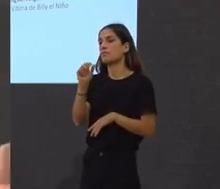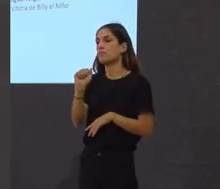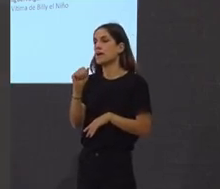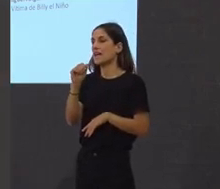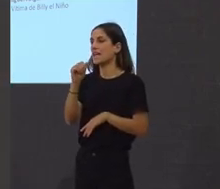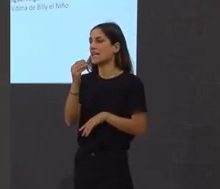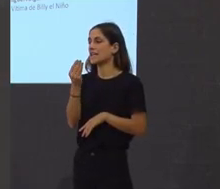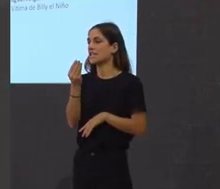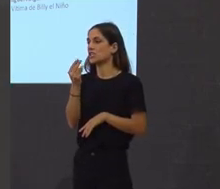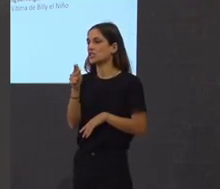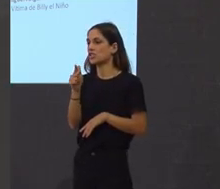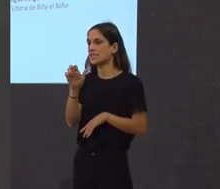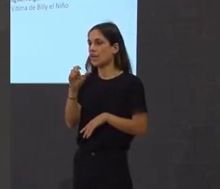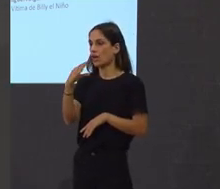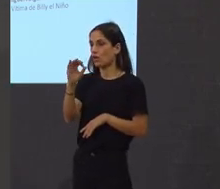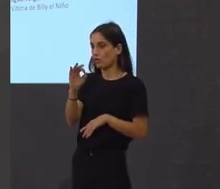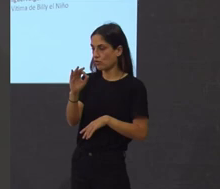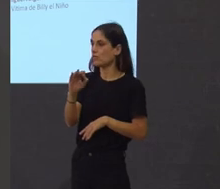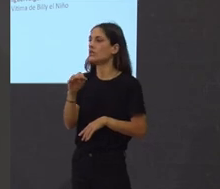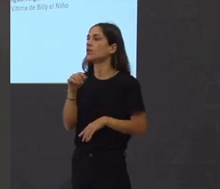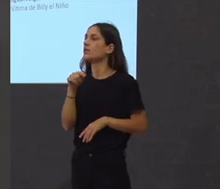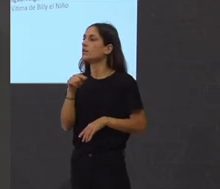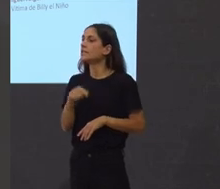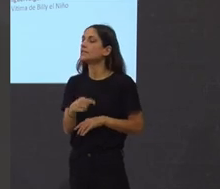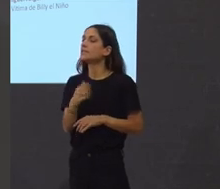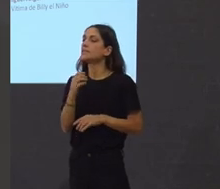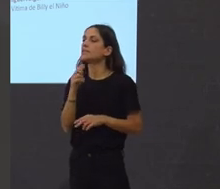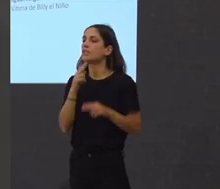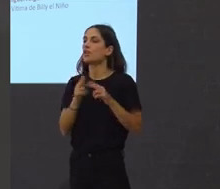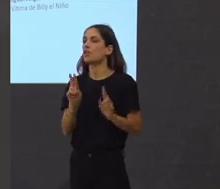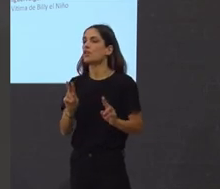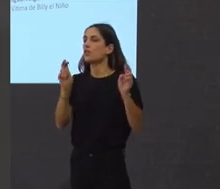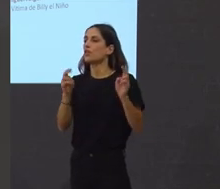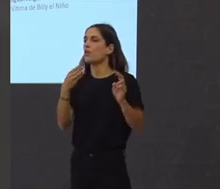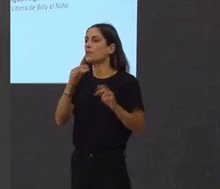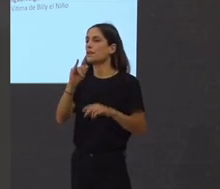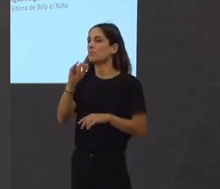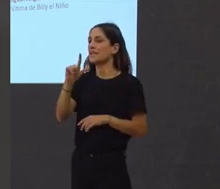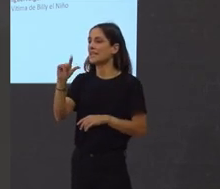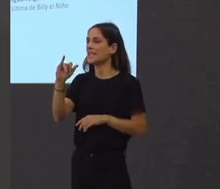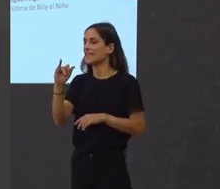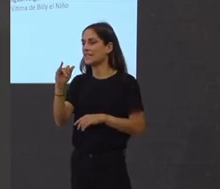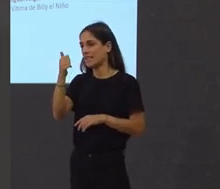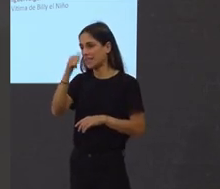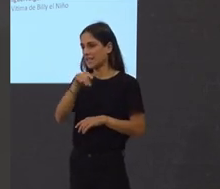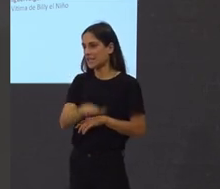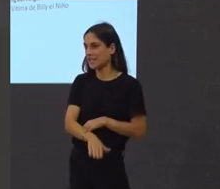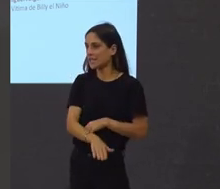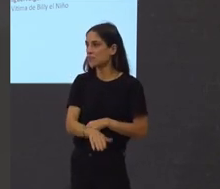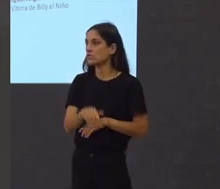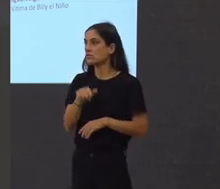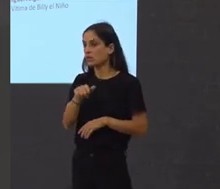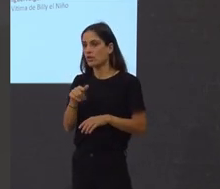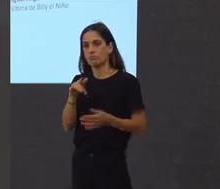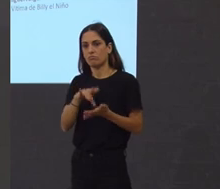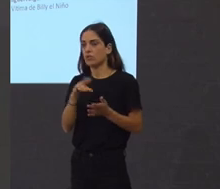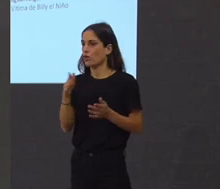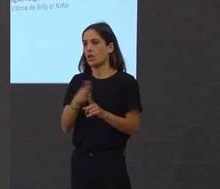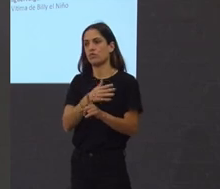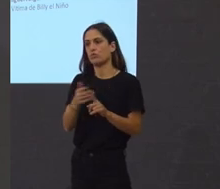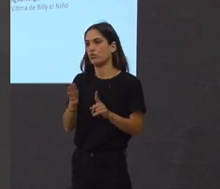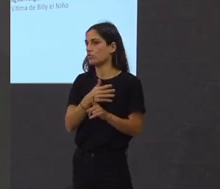lo ha mantenido hacia el fa checo 'billy el niño' que después saber es que en un día de hitos es en un torturador franquista de